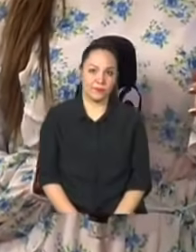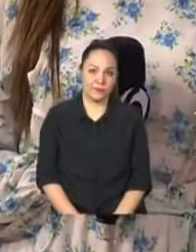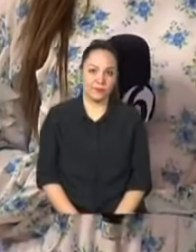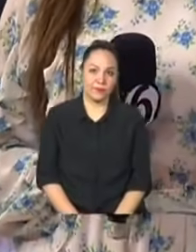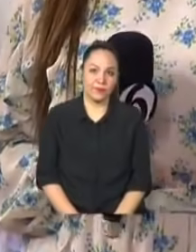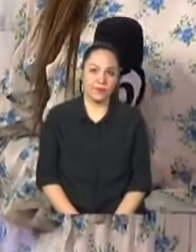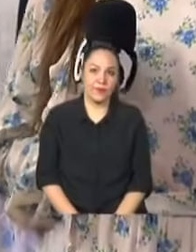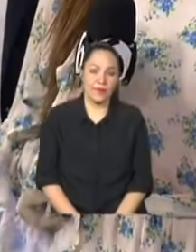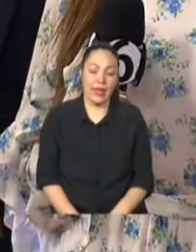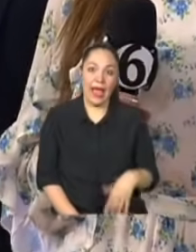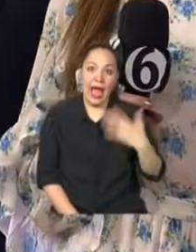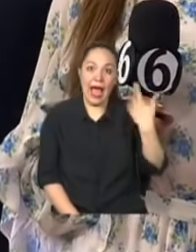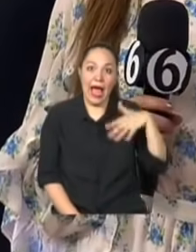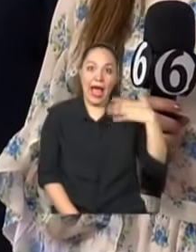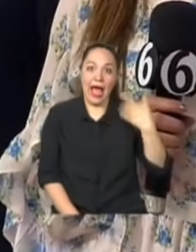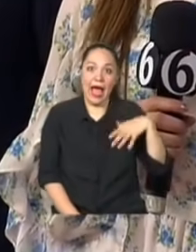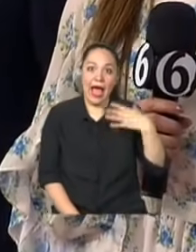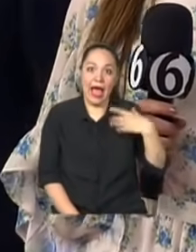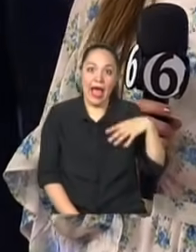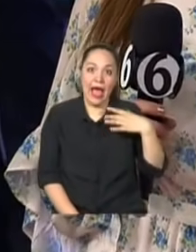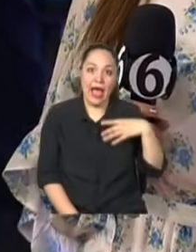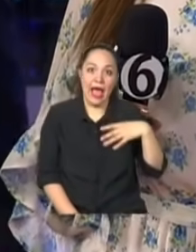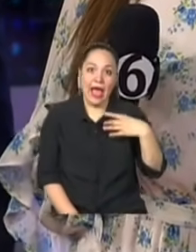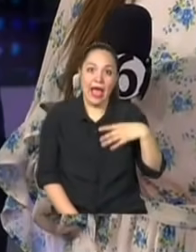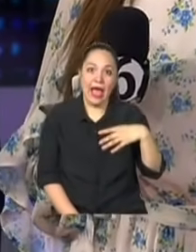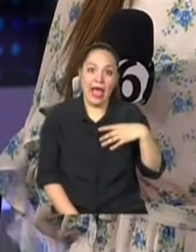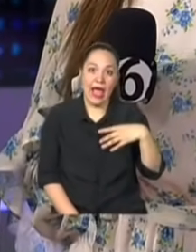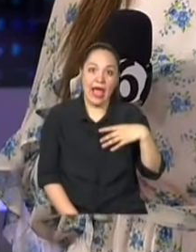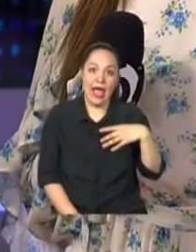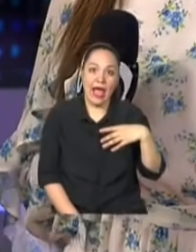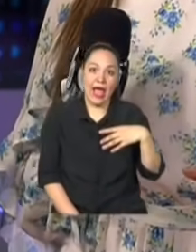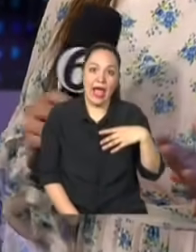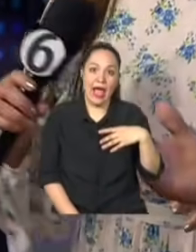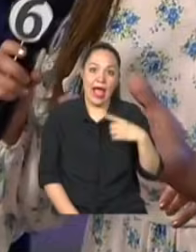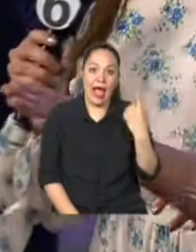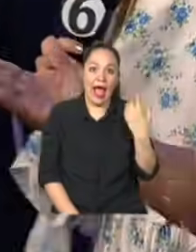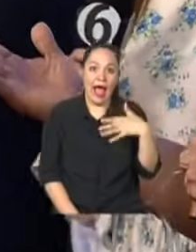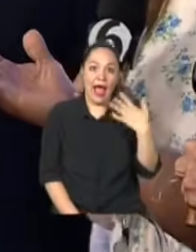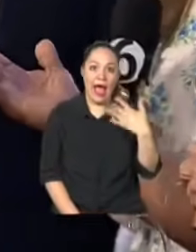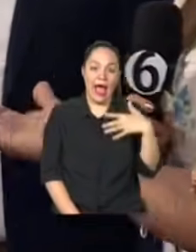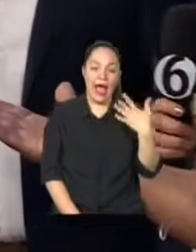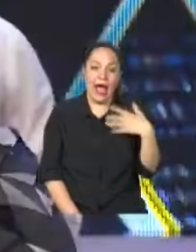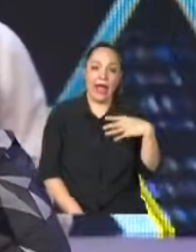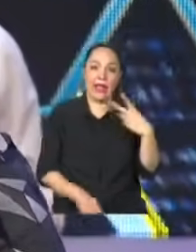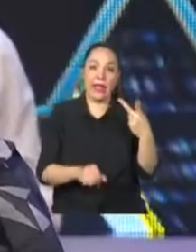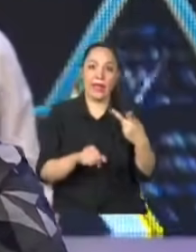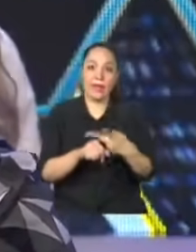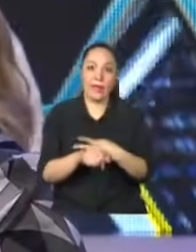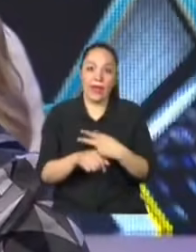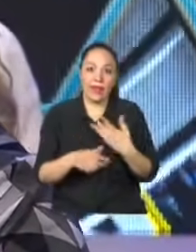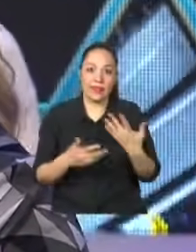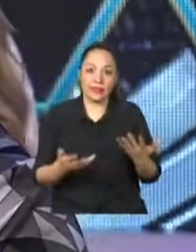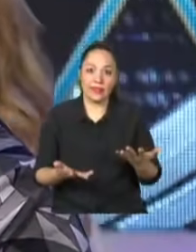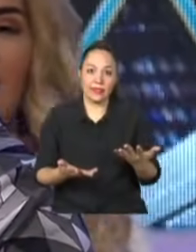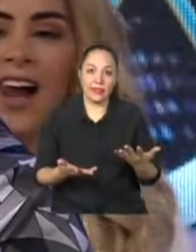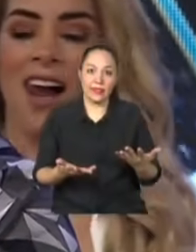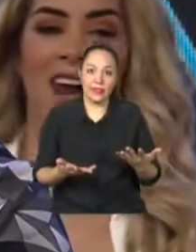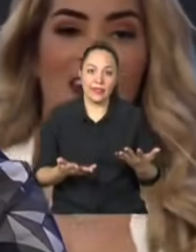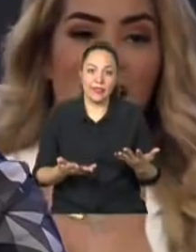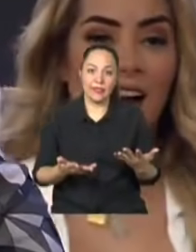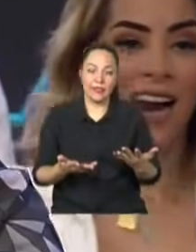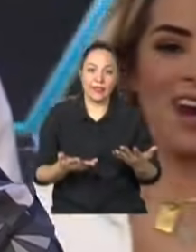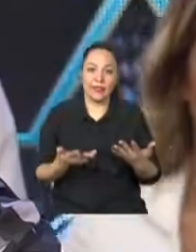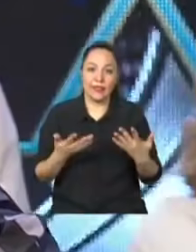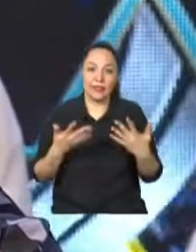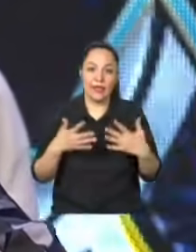Enséñelo, hombre. ¡Ah, caray! Conmigo no. Pues enséñemelo a mí también. Yo sé que no es nada. A ver, me